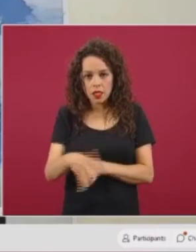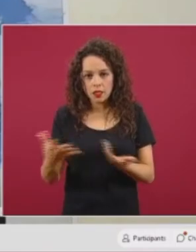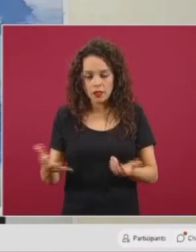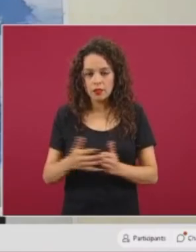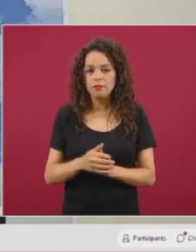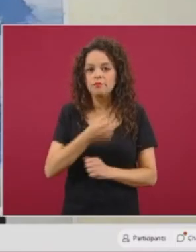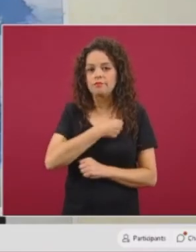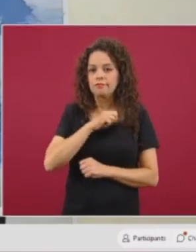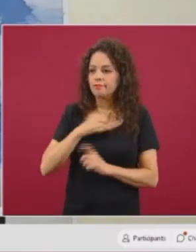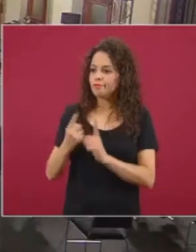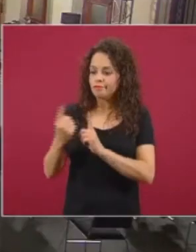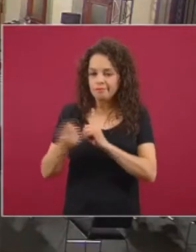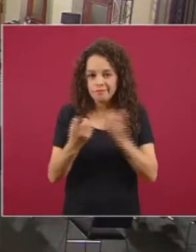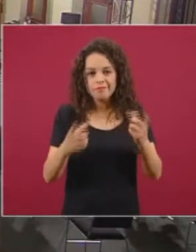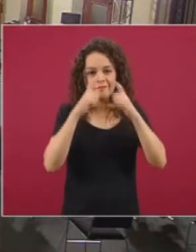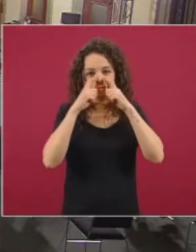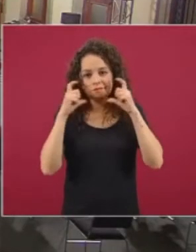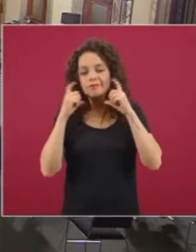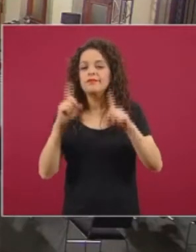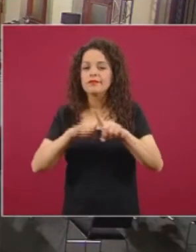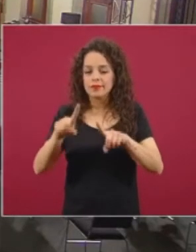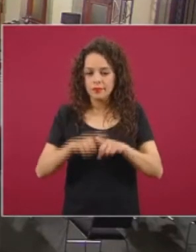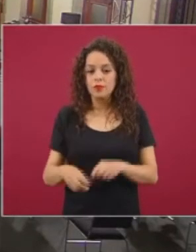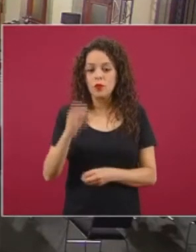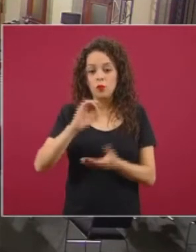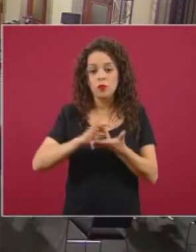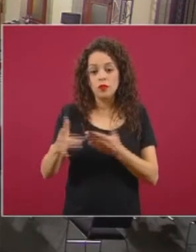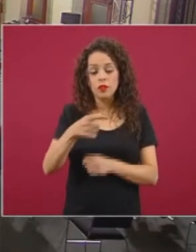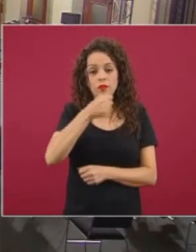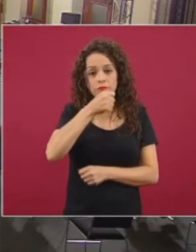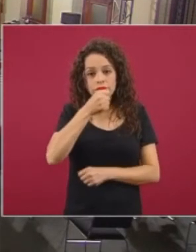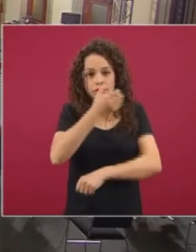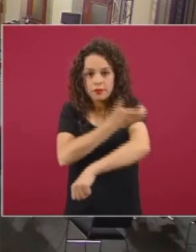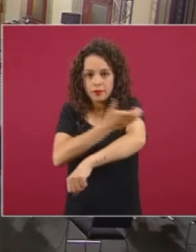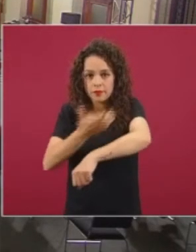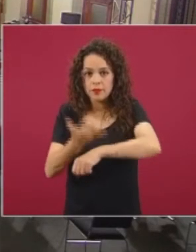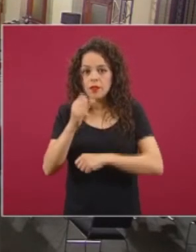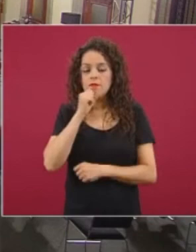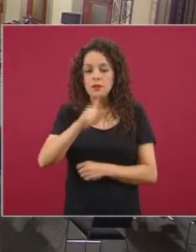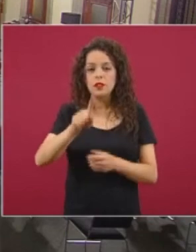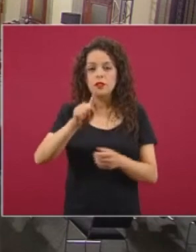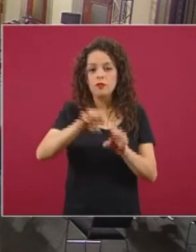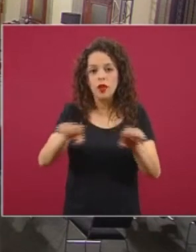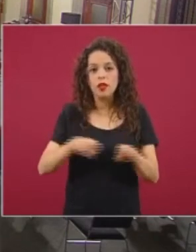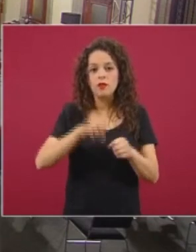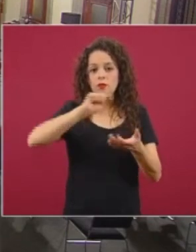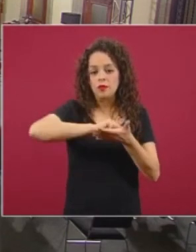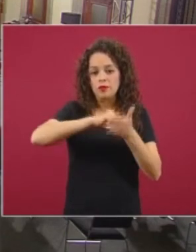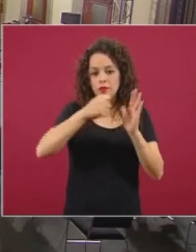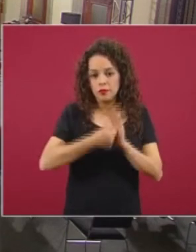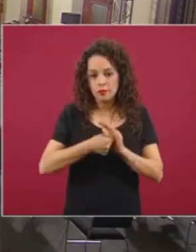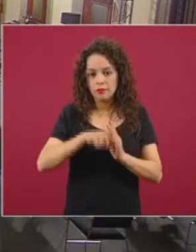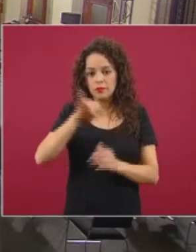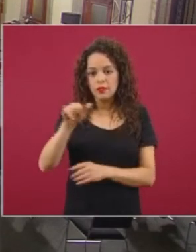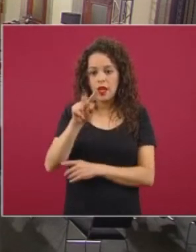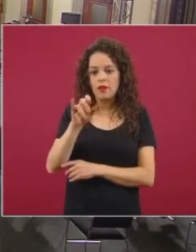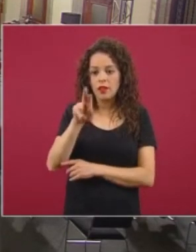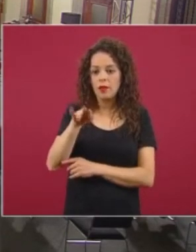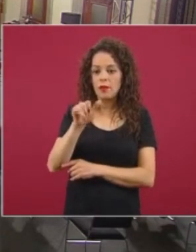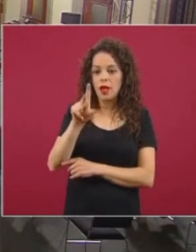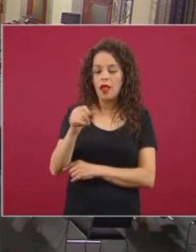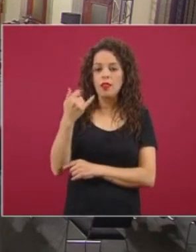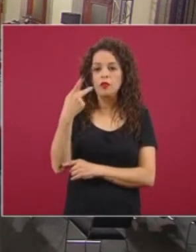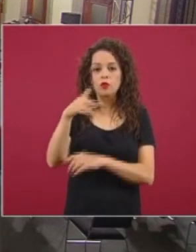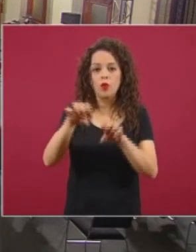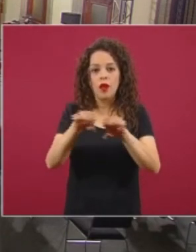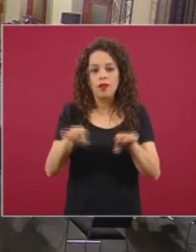reporteras y reporteros que nos acompañaron. Agradecemos también al equipo técnico de Presidencia, aquí Javier Miranda y su magnífico equipo que